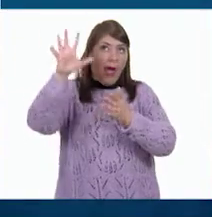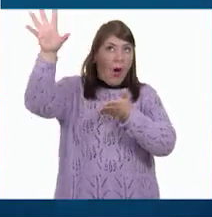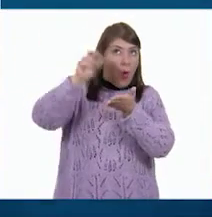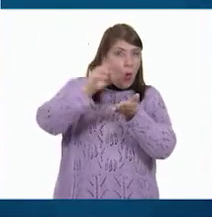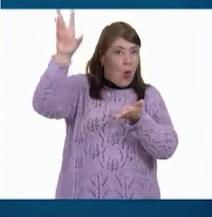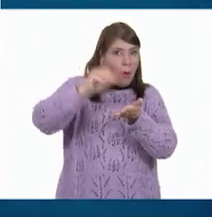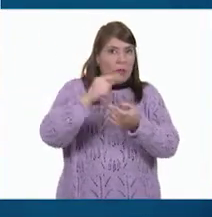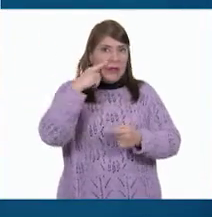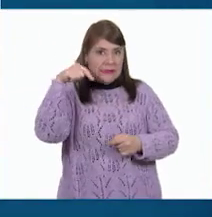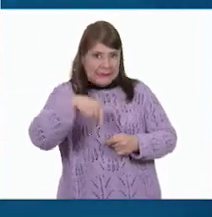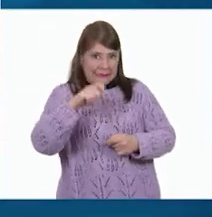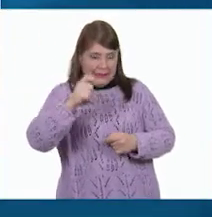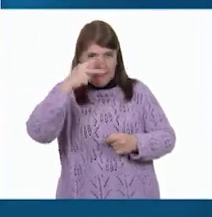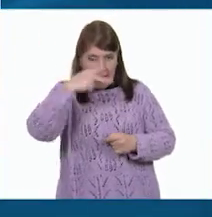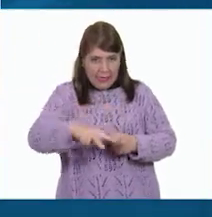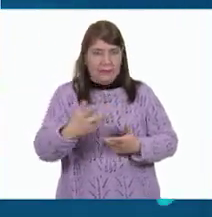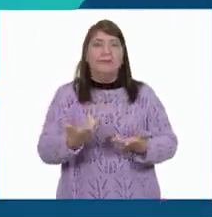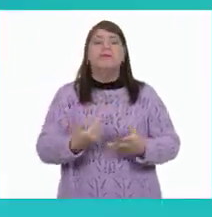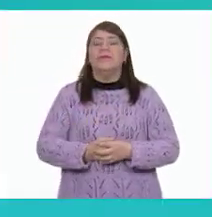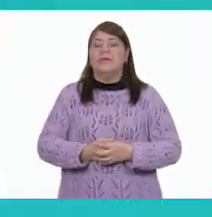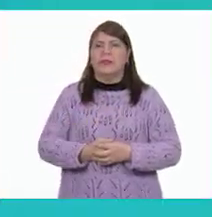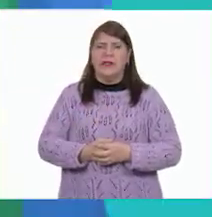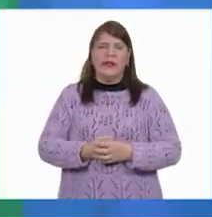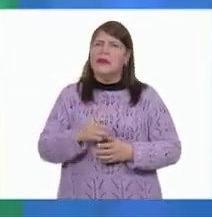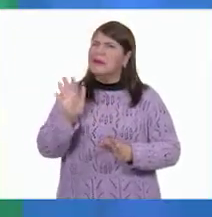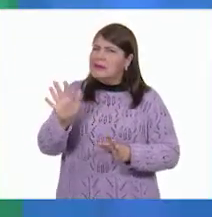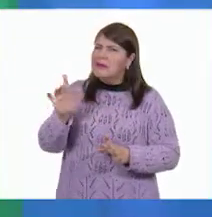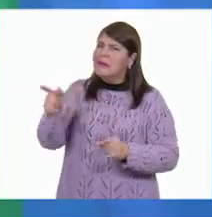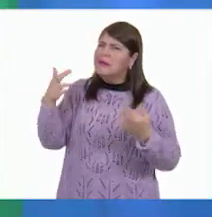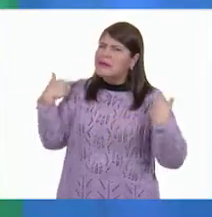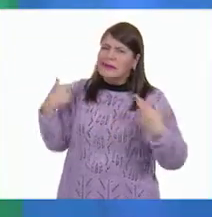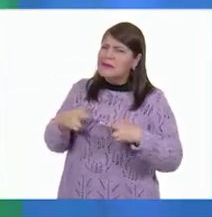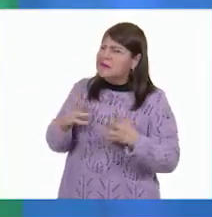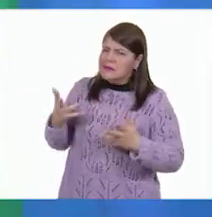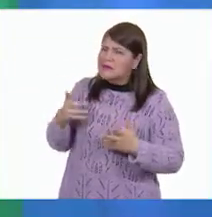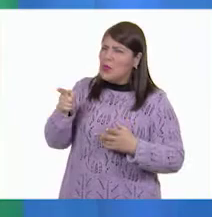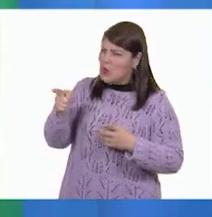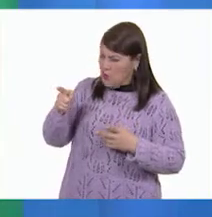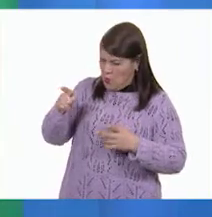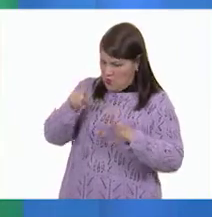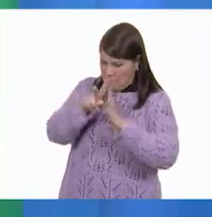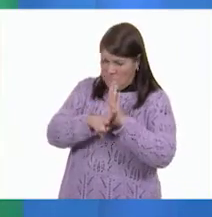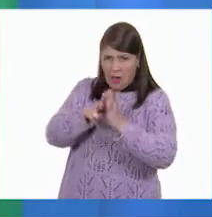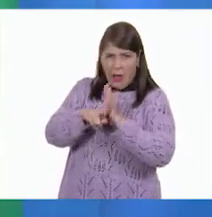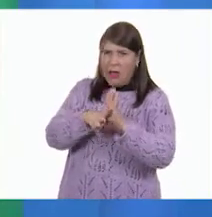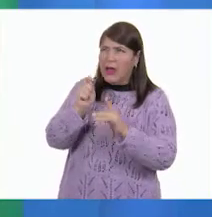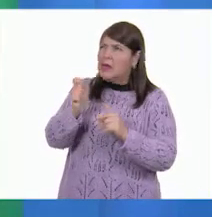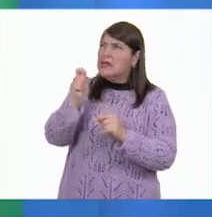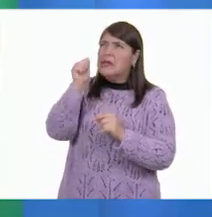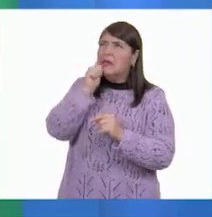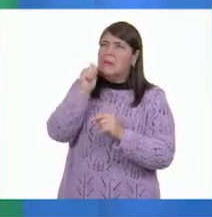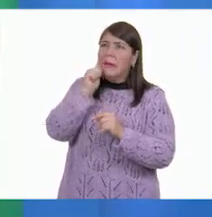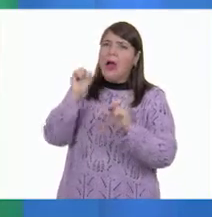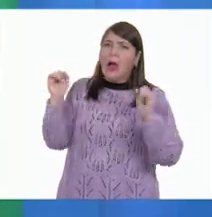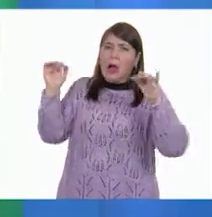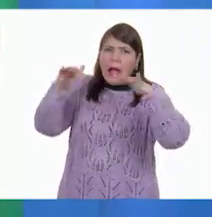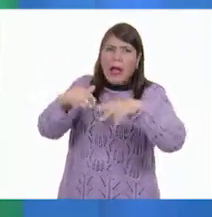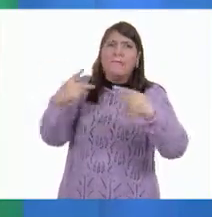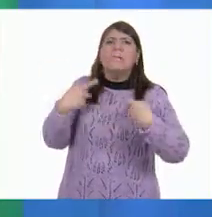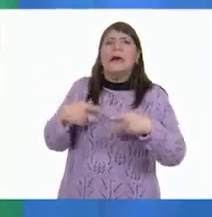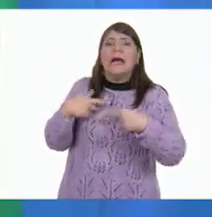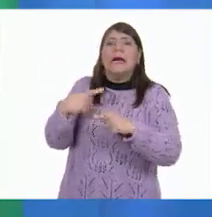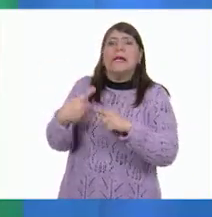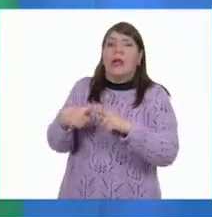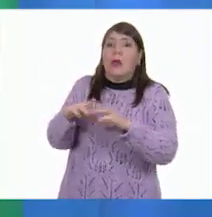modelos. Oiga, maestra, nos comentaron en el video que en los eventos solamente asistía gente